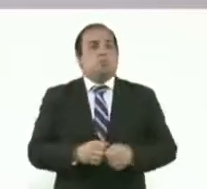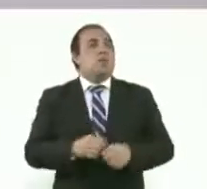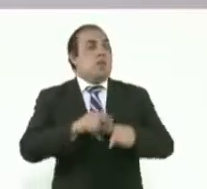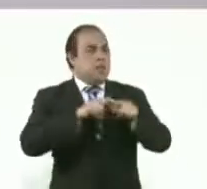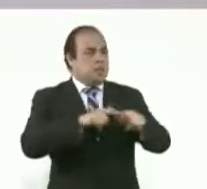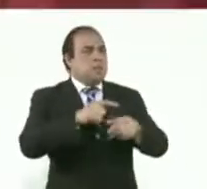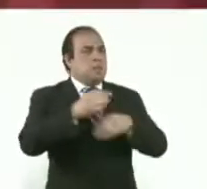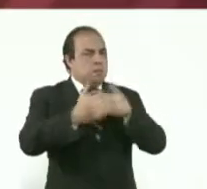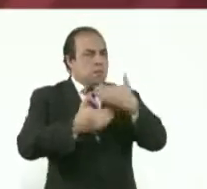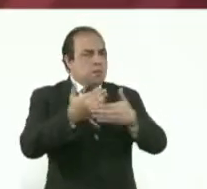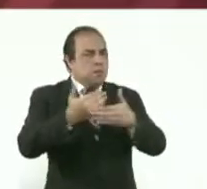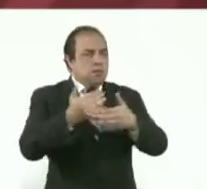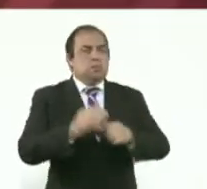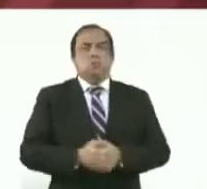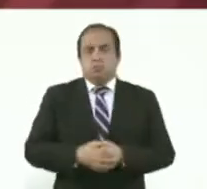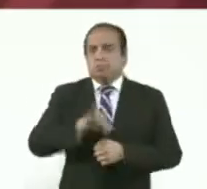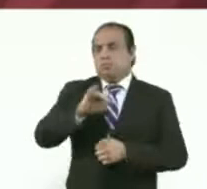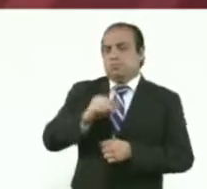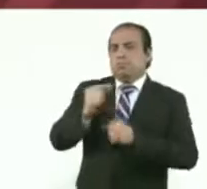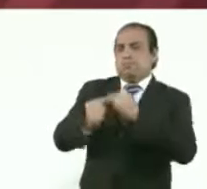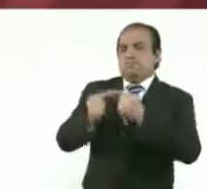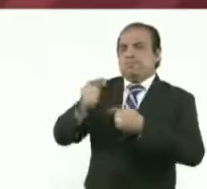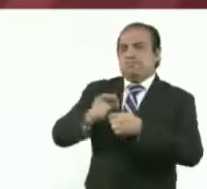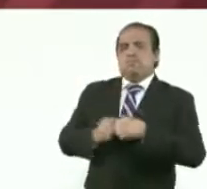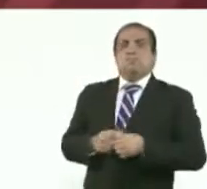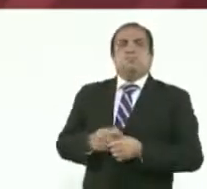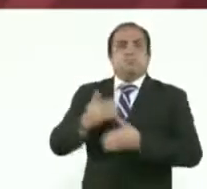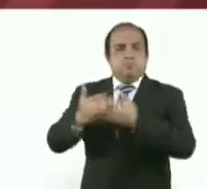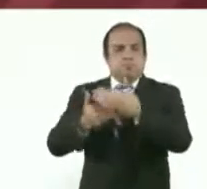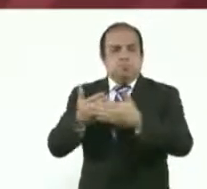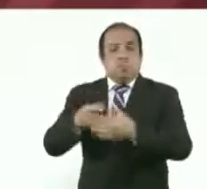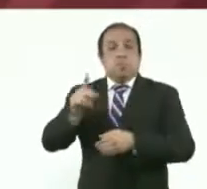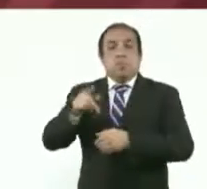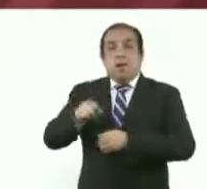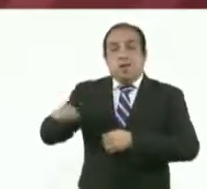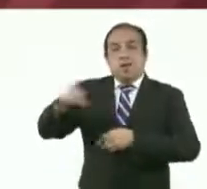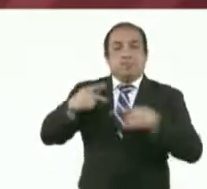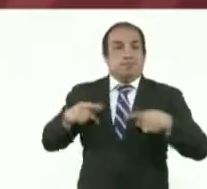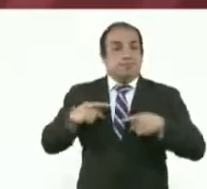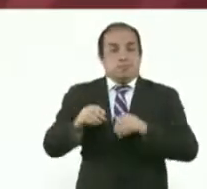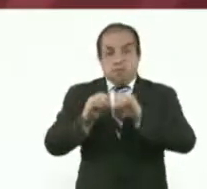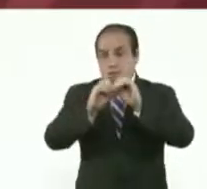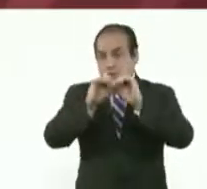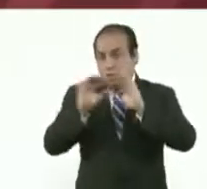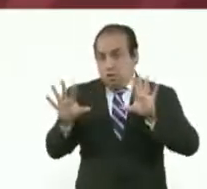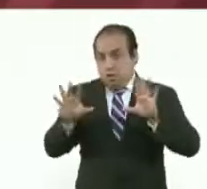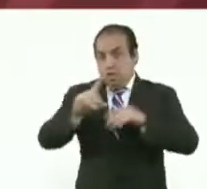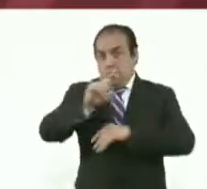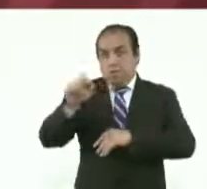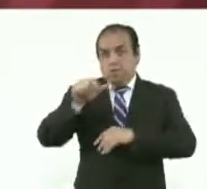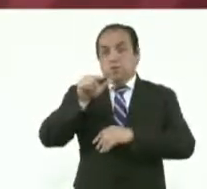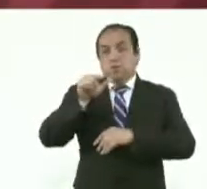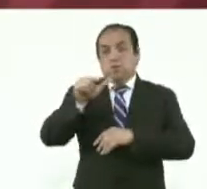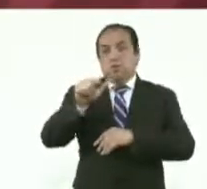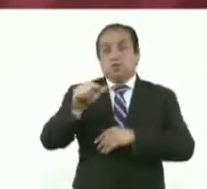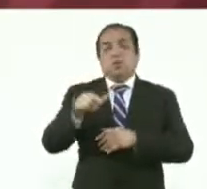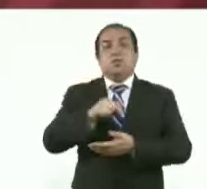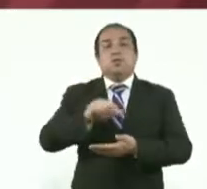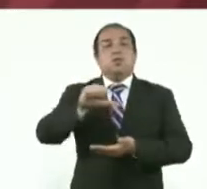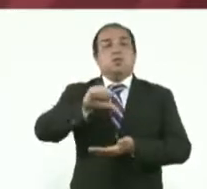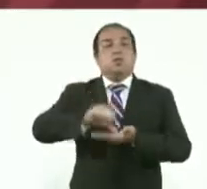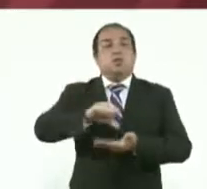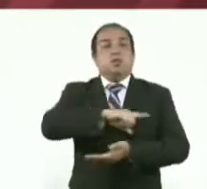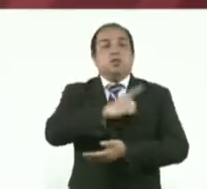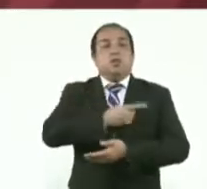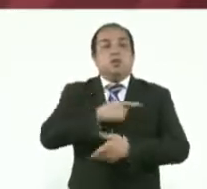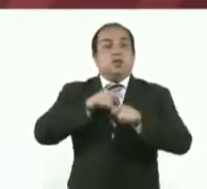de...? Sí, este proceso paulatino, pero que las personas tengan muy claro que en 117 centros de salud